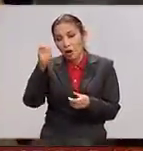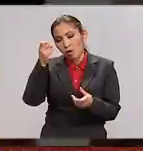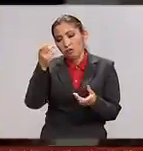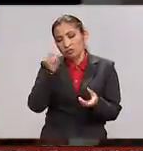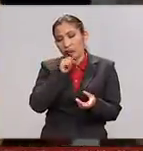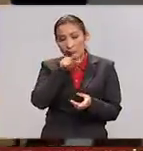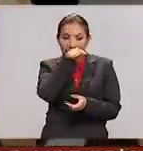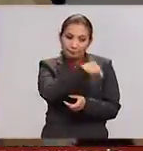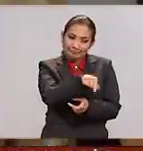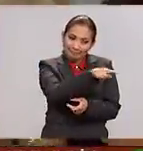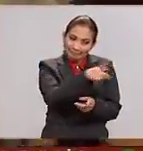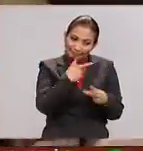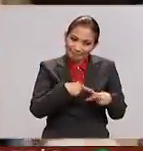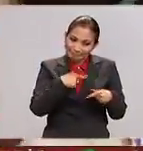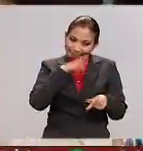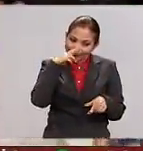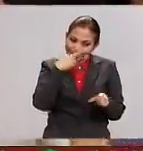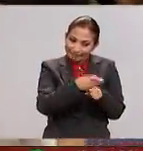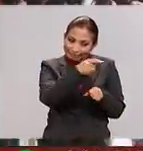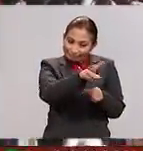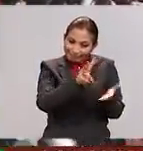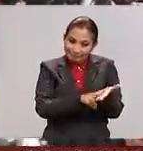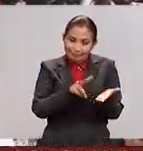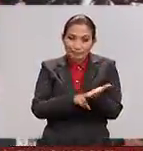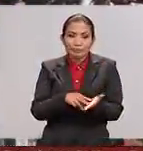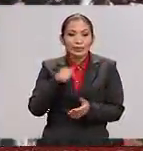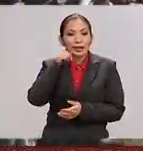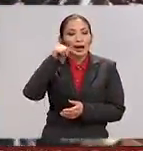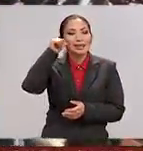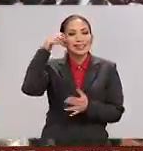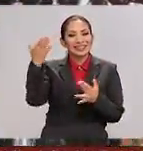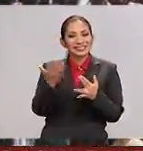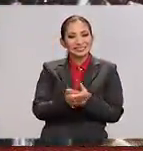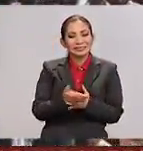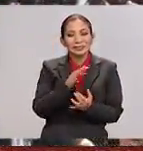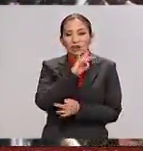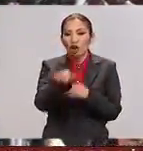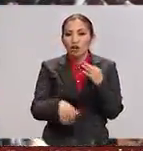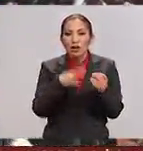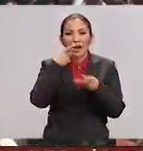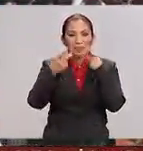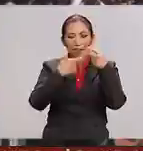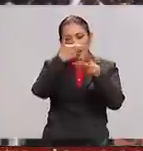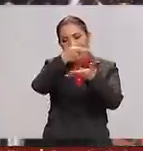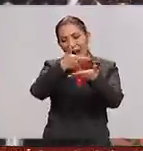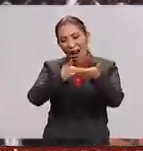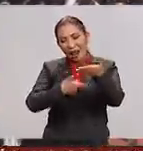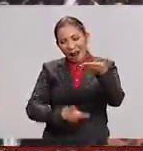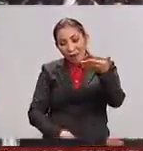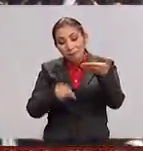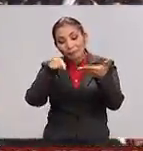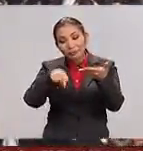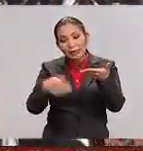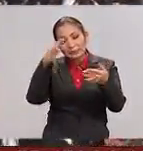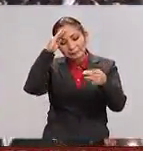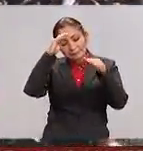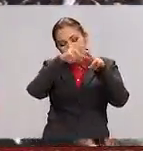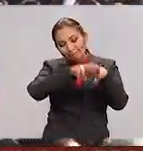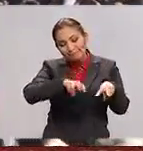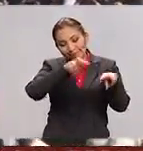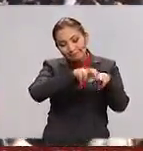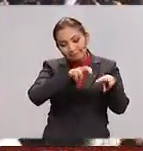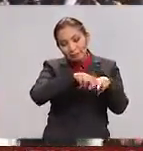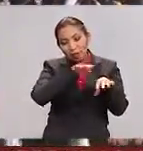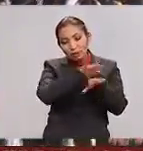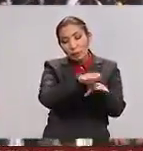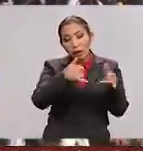manera tomando estos valores de México. Por ejemplo, ayer él parte todo su discurso desde la reflexión con respecto a